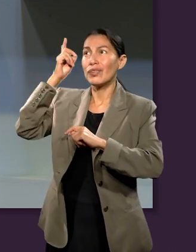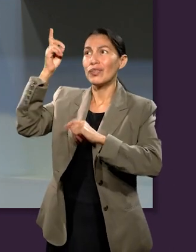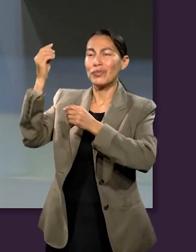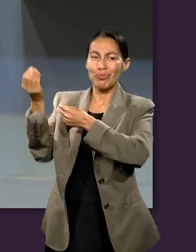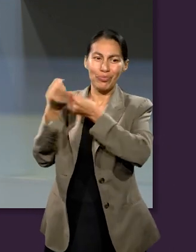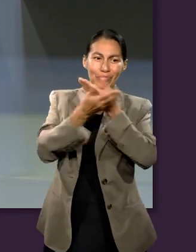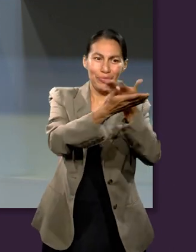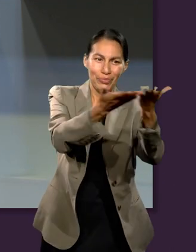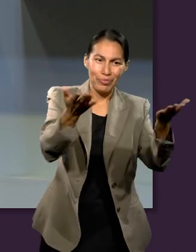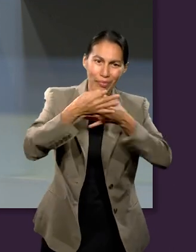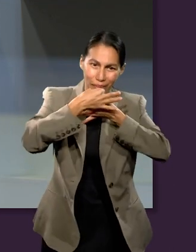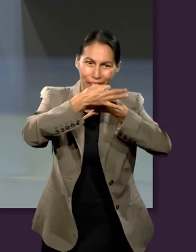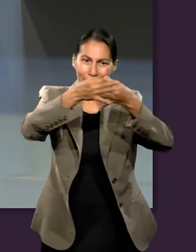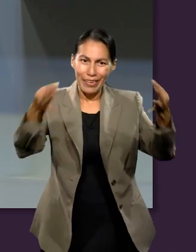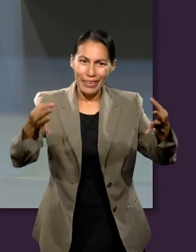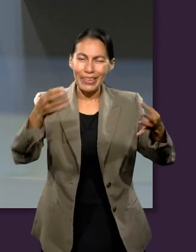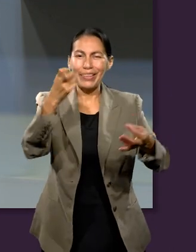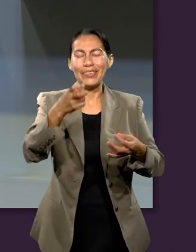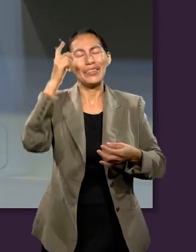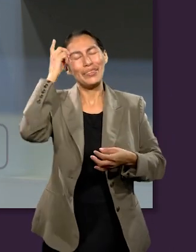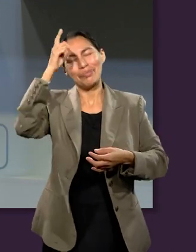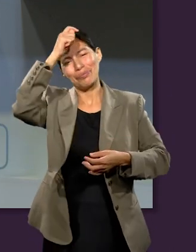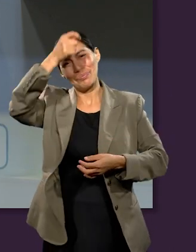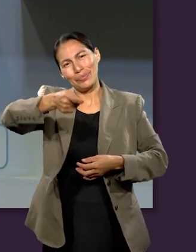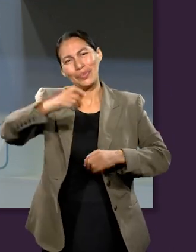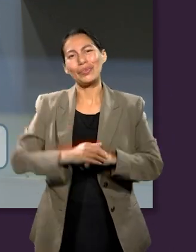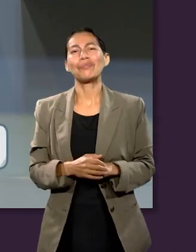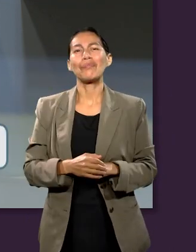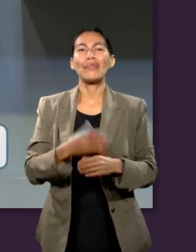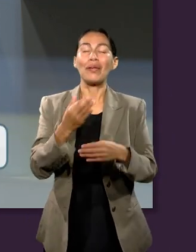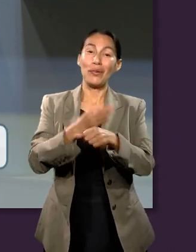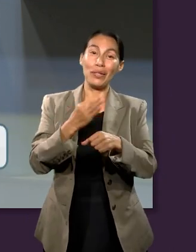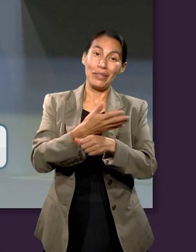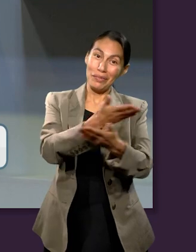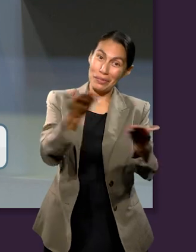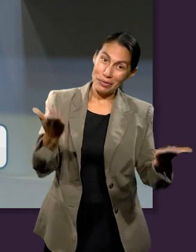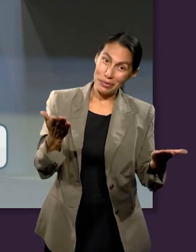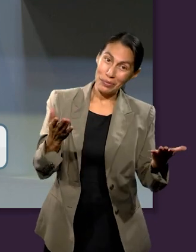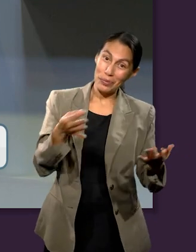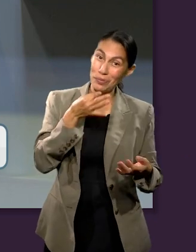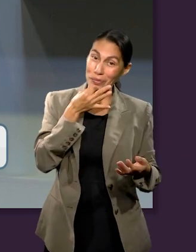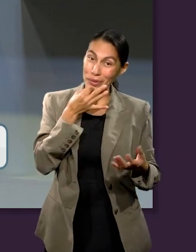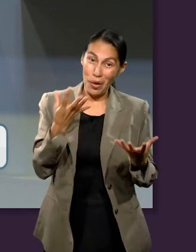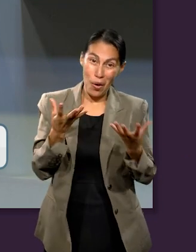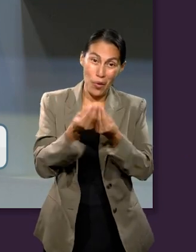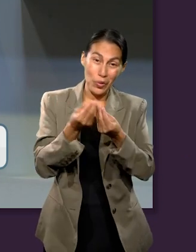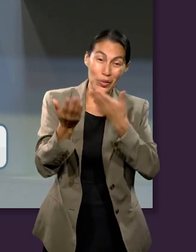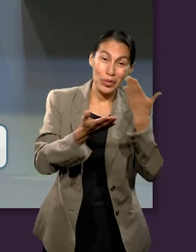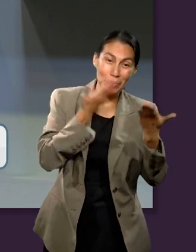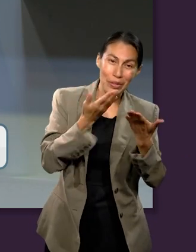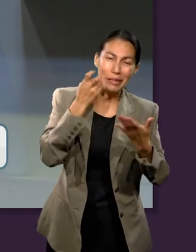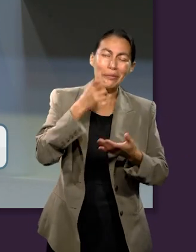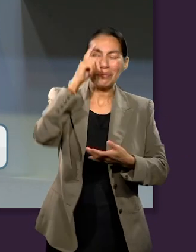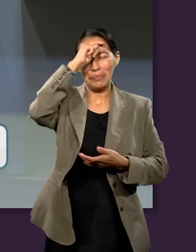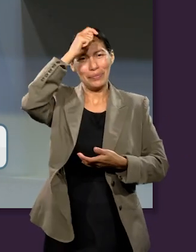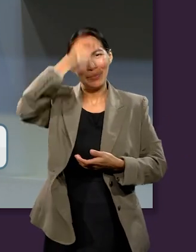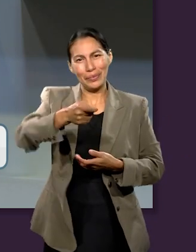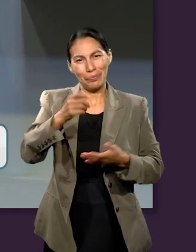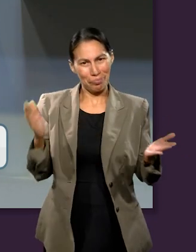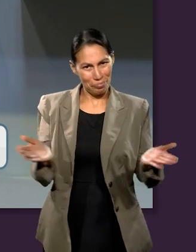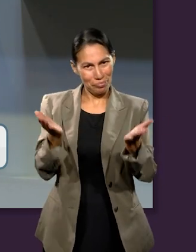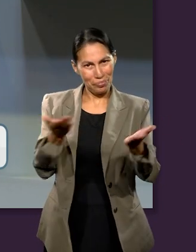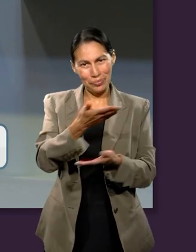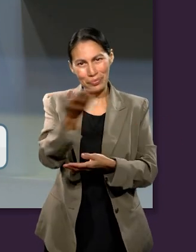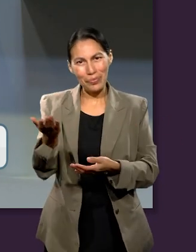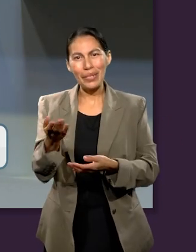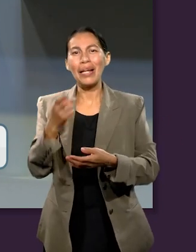de Dios amigos y hermanos Qué bendición poder compartir estos momentos con ustedes les animamos a que sigan